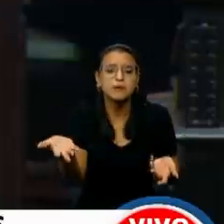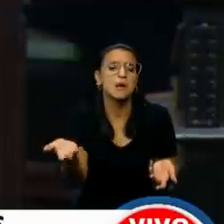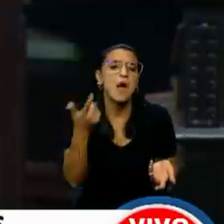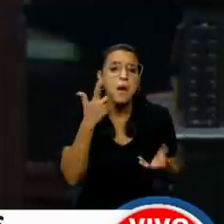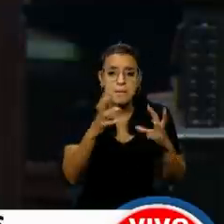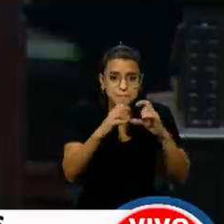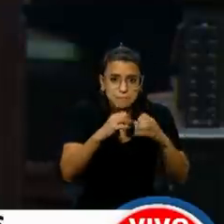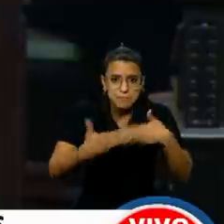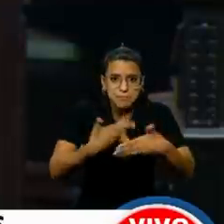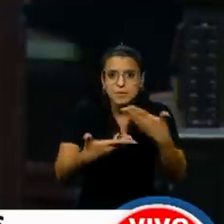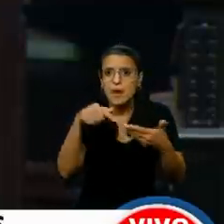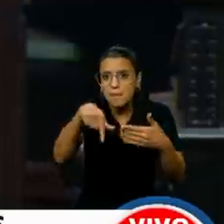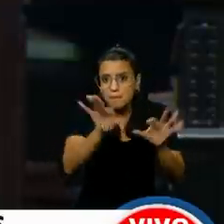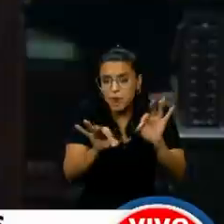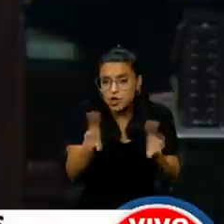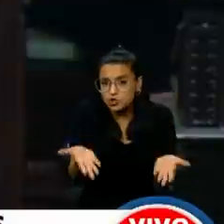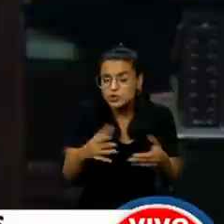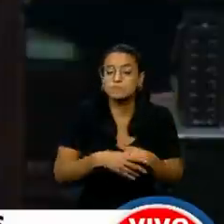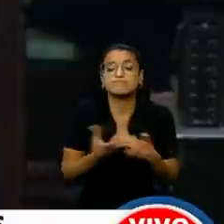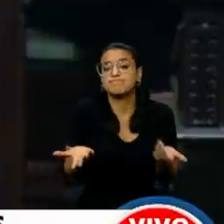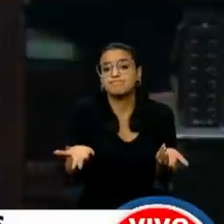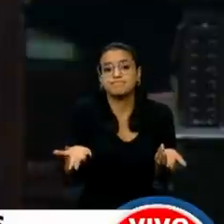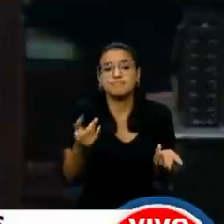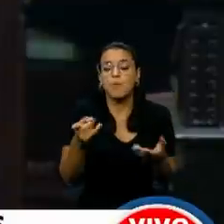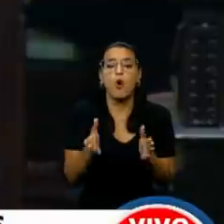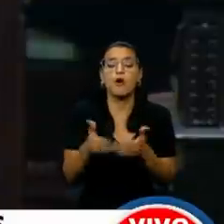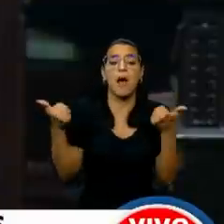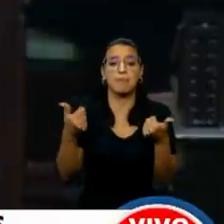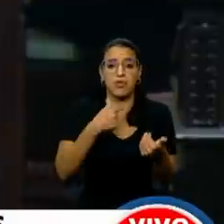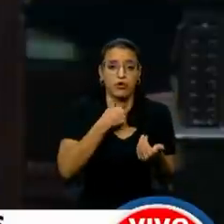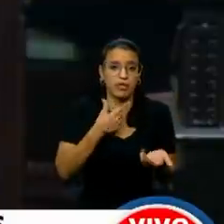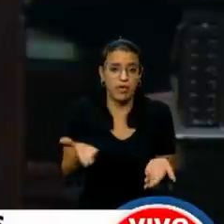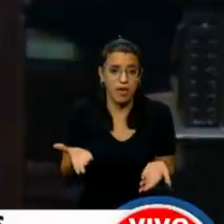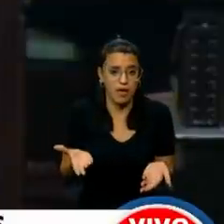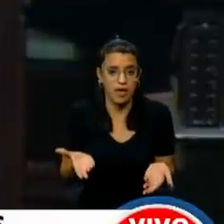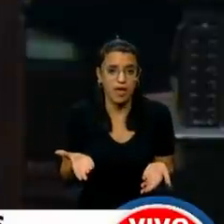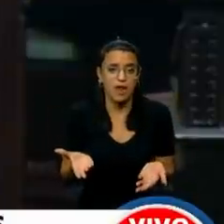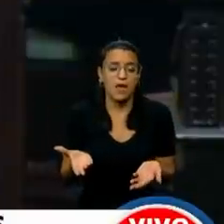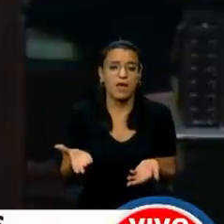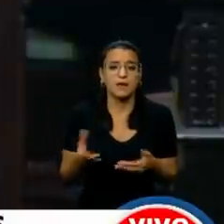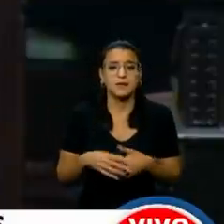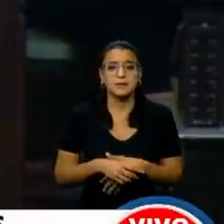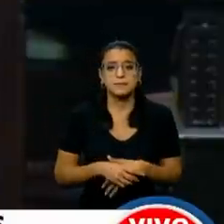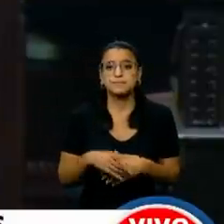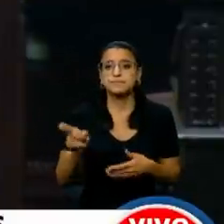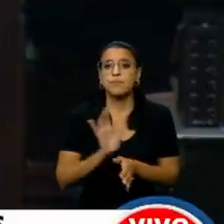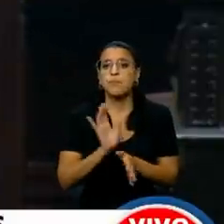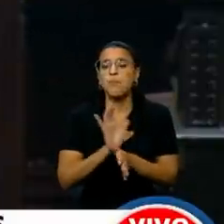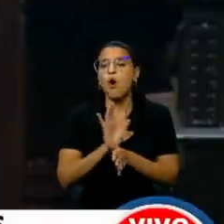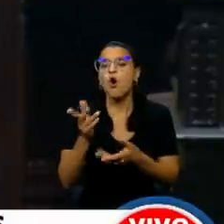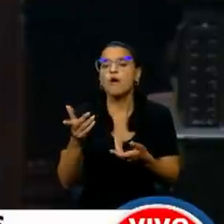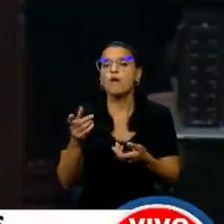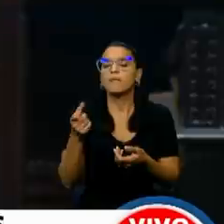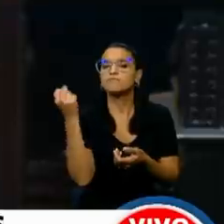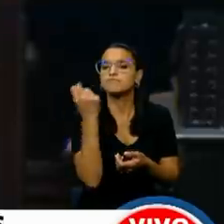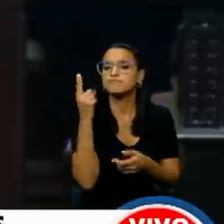este proyecto fueron por el camino express fueron por el camino extemporáneo de